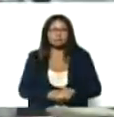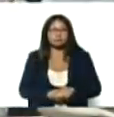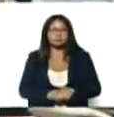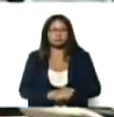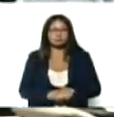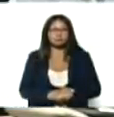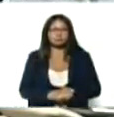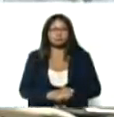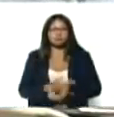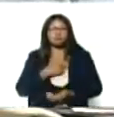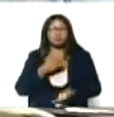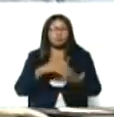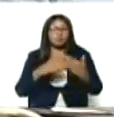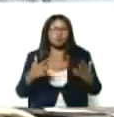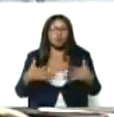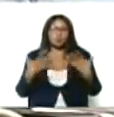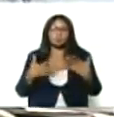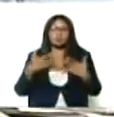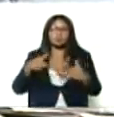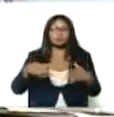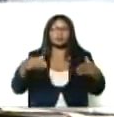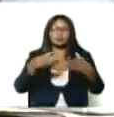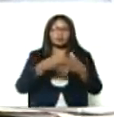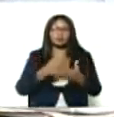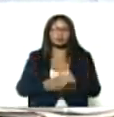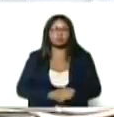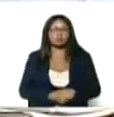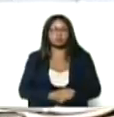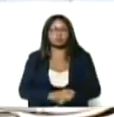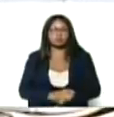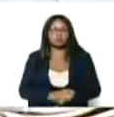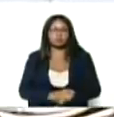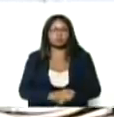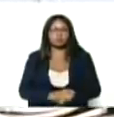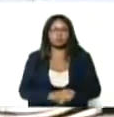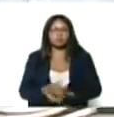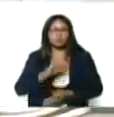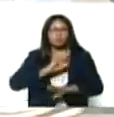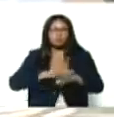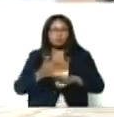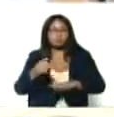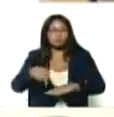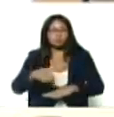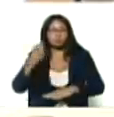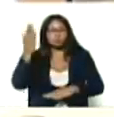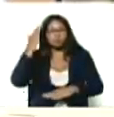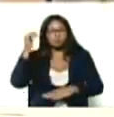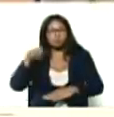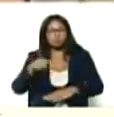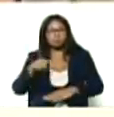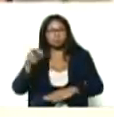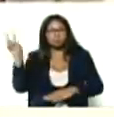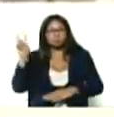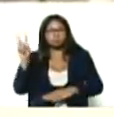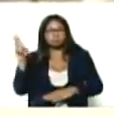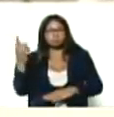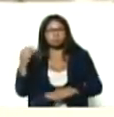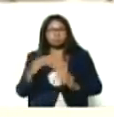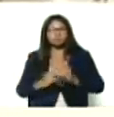Yo me voy muy motivado de estas reuniones, porque sé que Venezuela tiene una